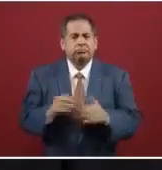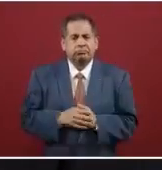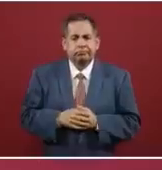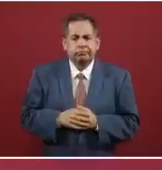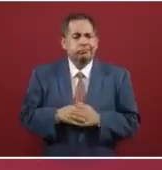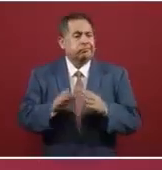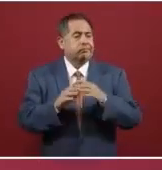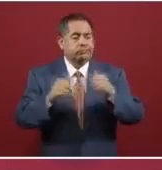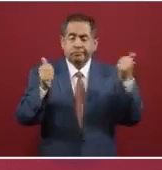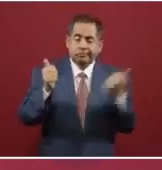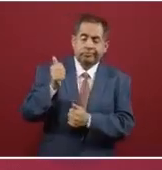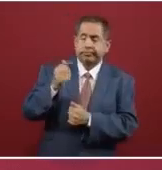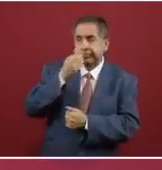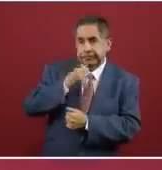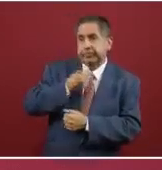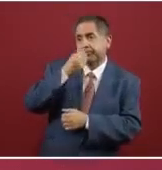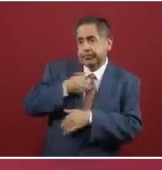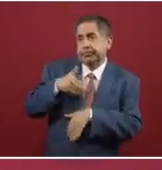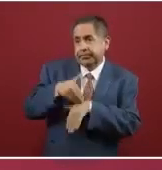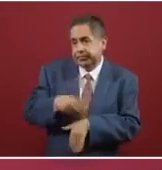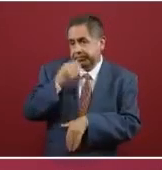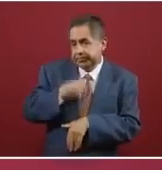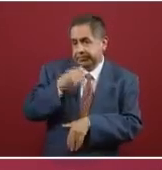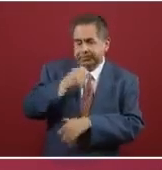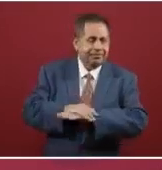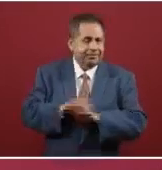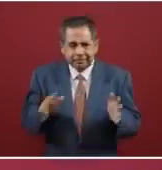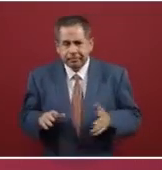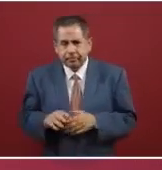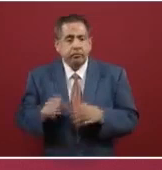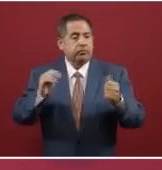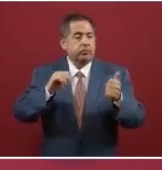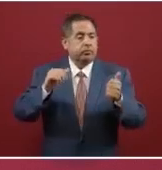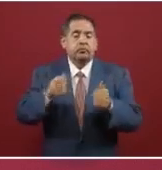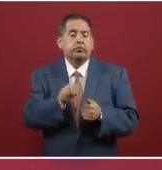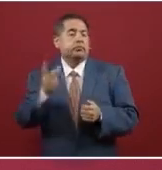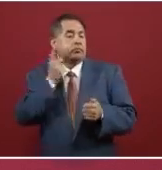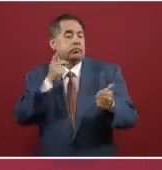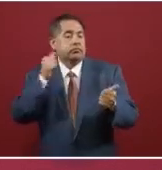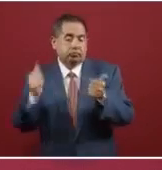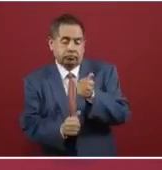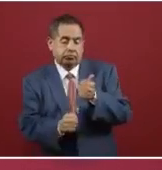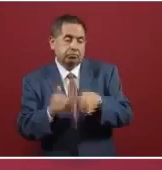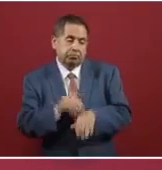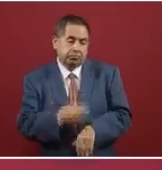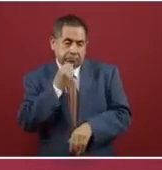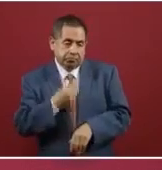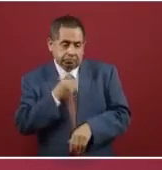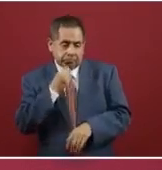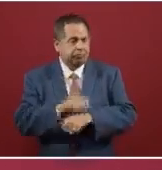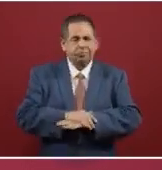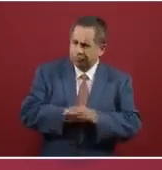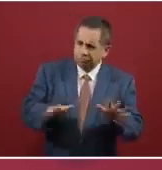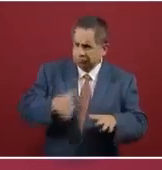¿Cómo van a estar los del Poder Judicial en un estado o los del Poder Legislativo en un estado, porque también sucede con los congresos